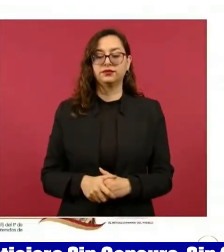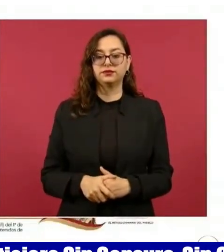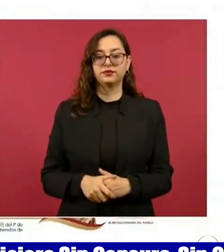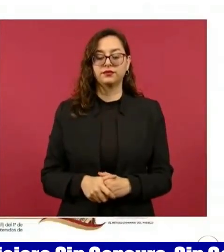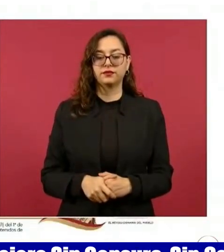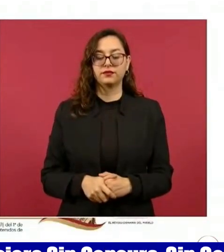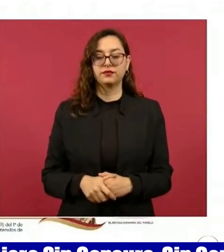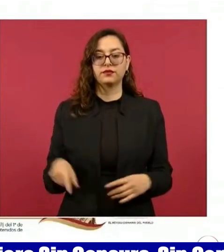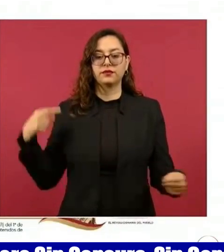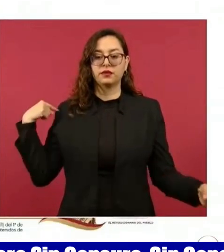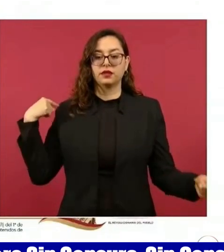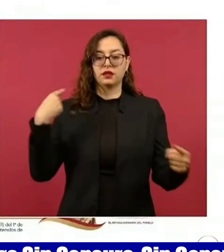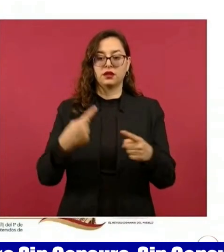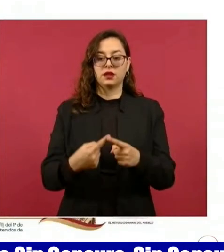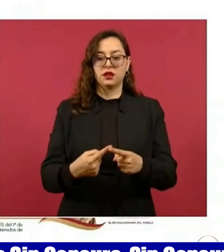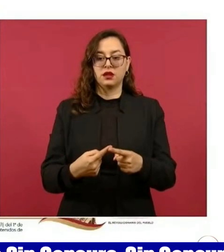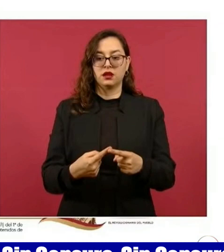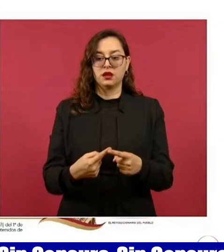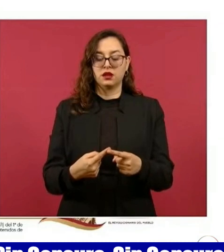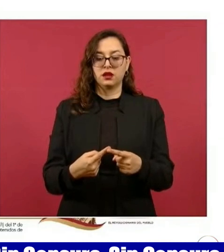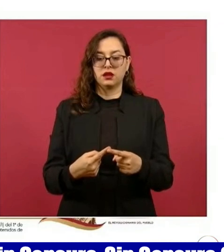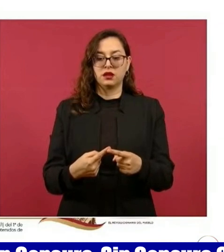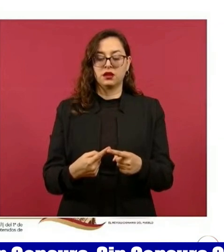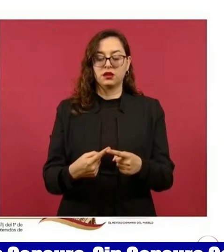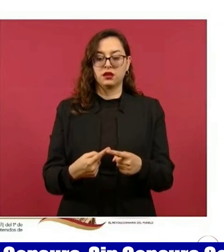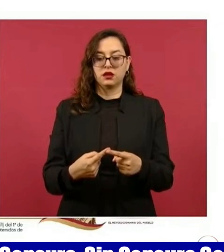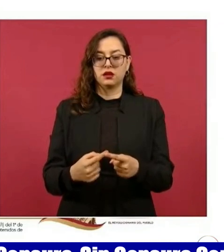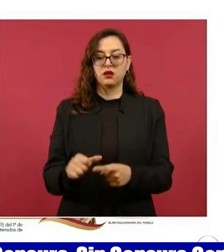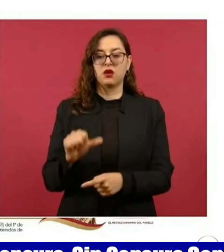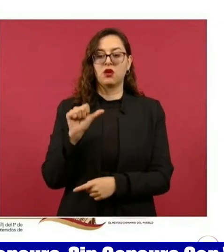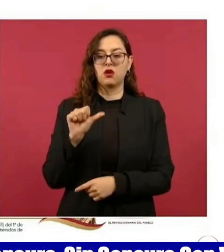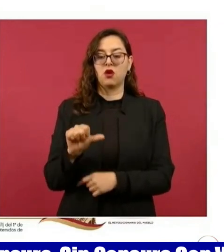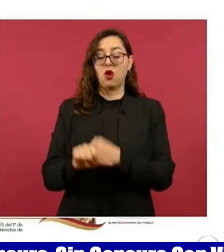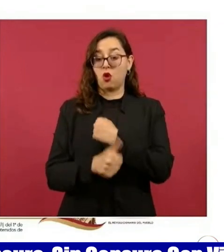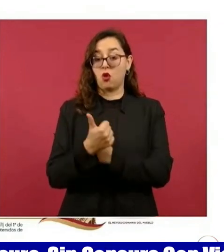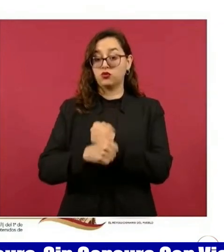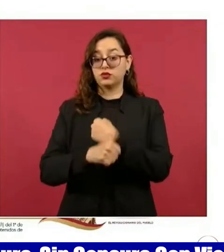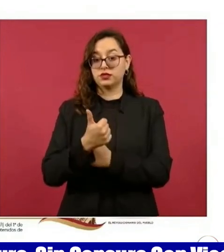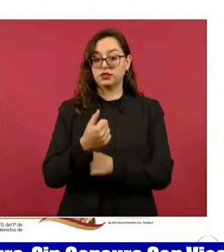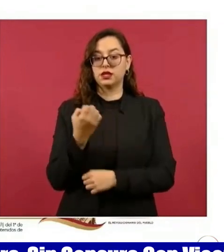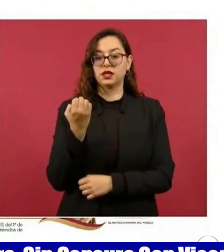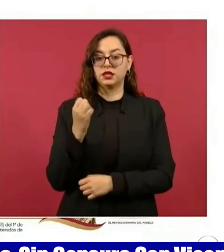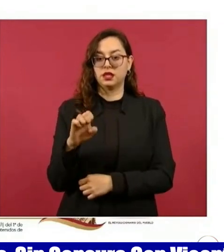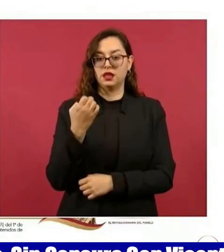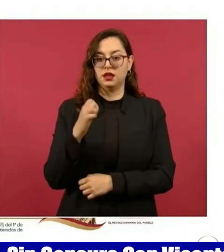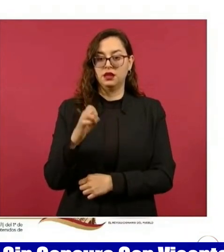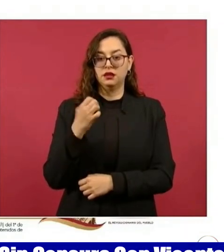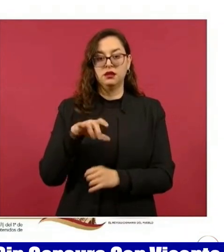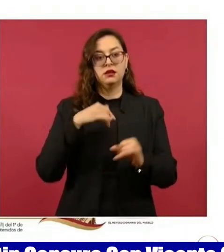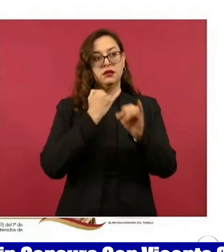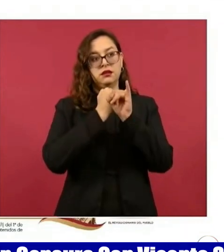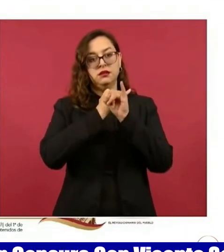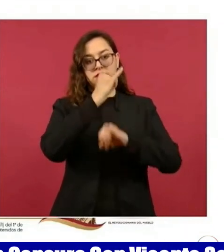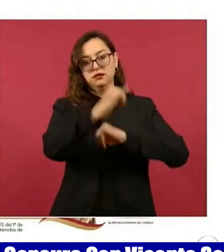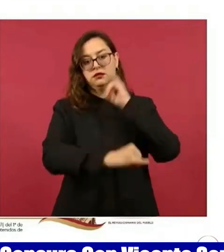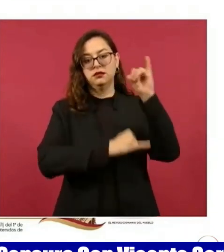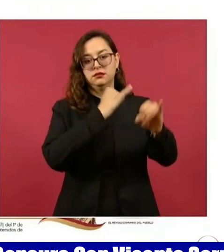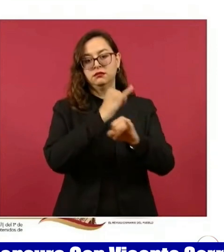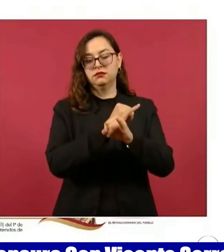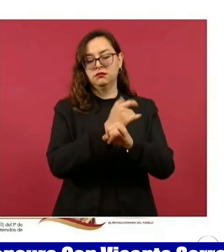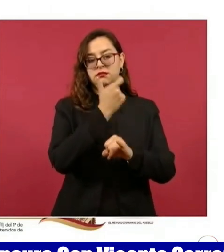corte al día 11 de enero, el precio internacional